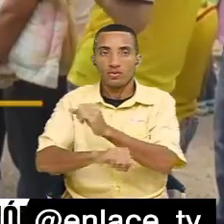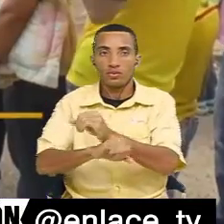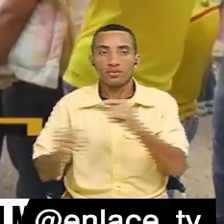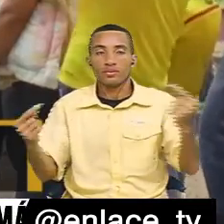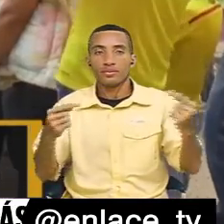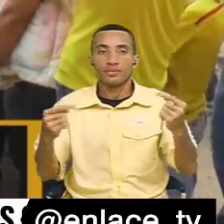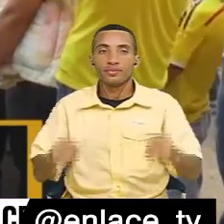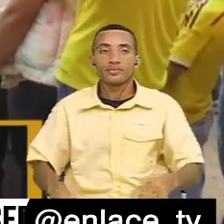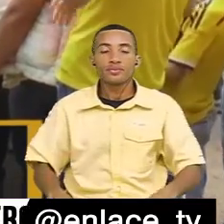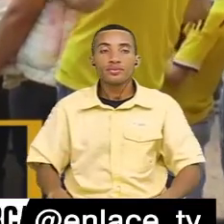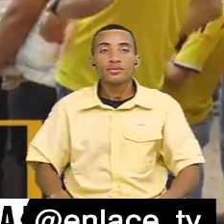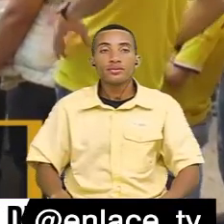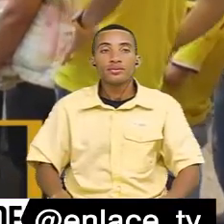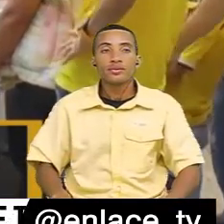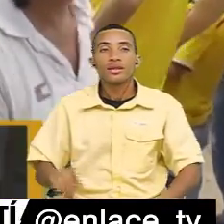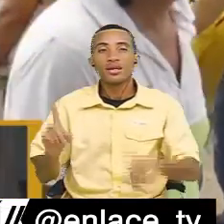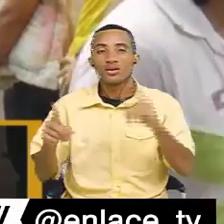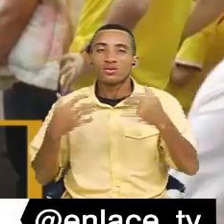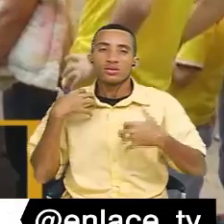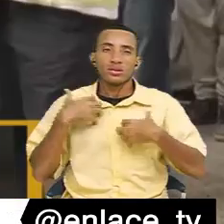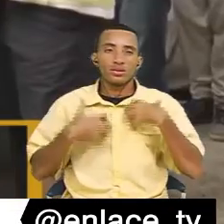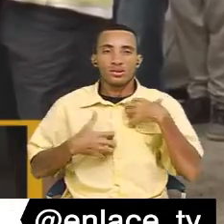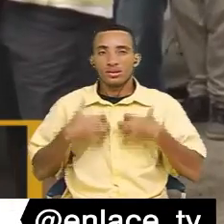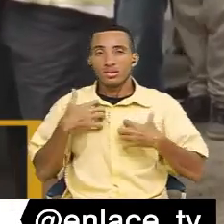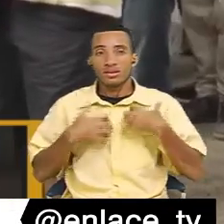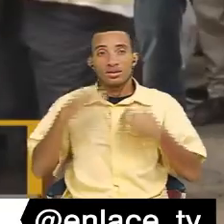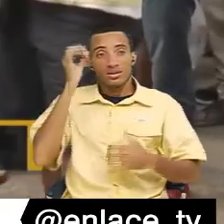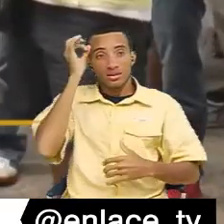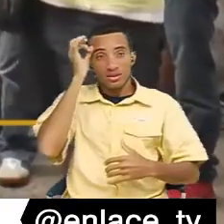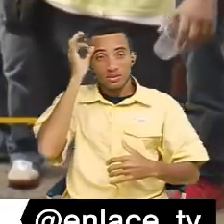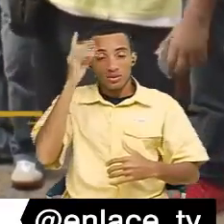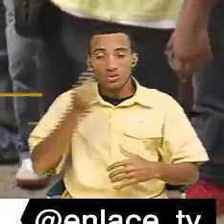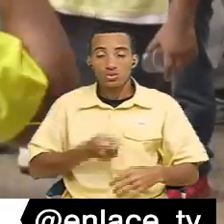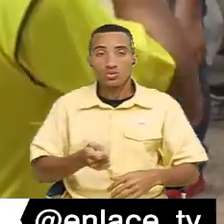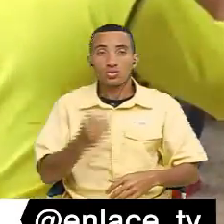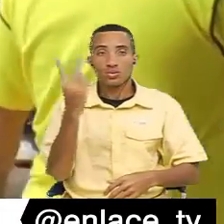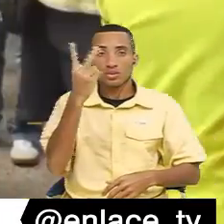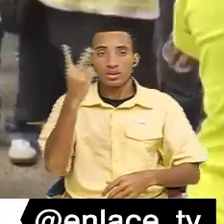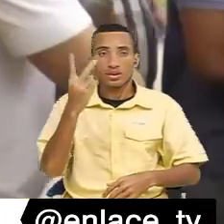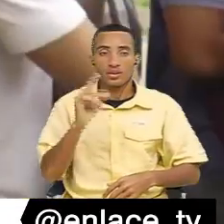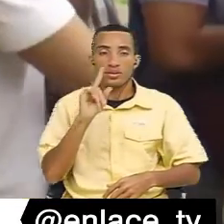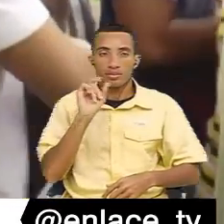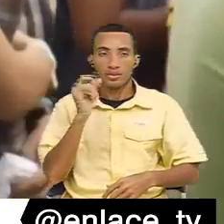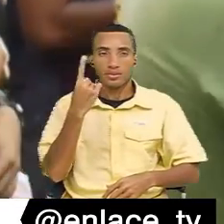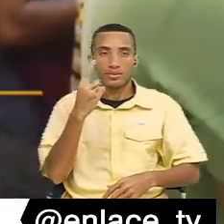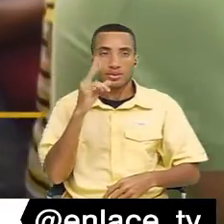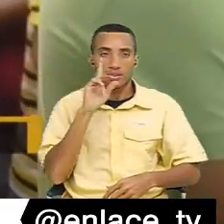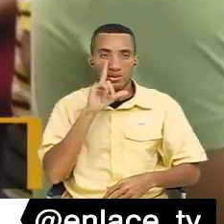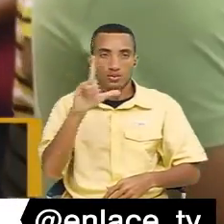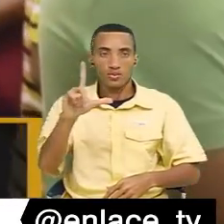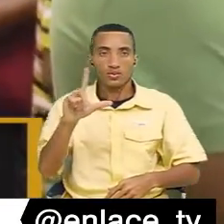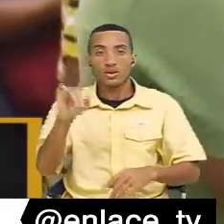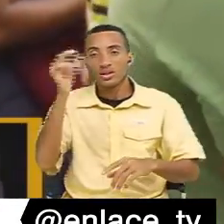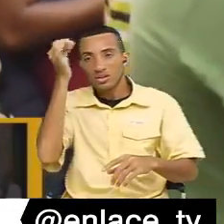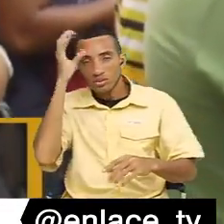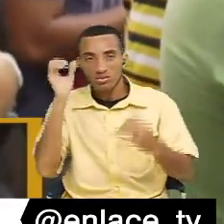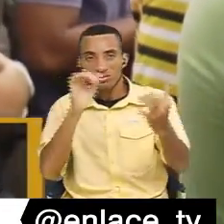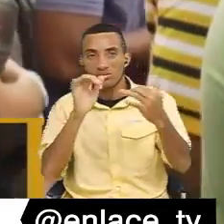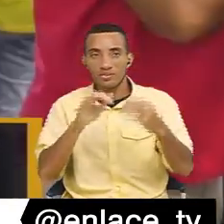el temor de una buena parte de la ciudadanía por hechos que se puedan presentar el viernes 1 de julio, ante eventuales disturbios por el partido